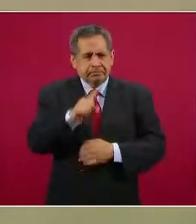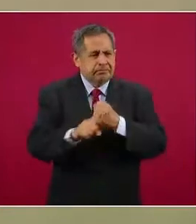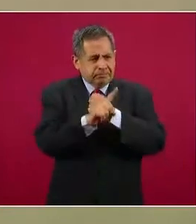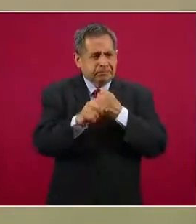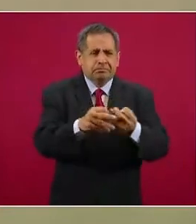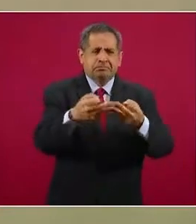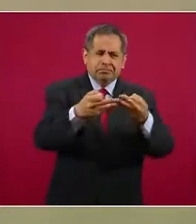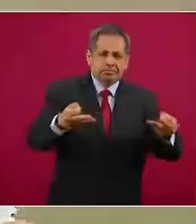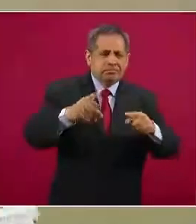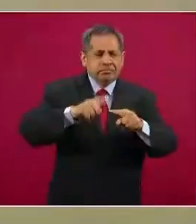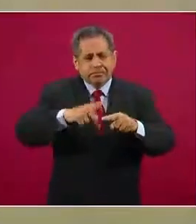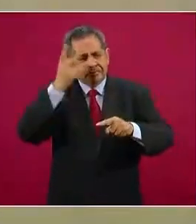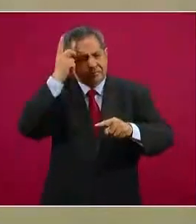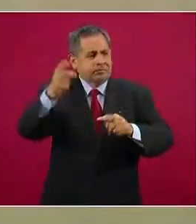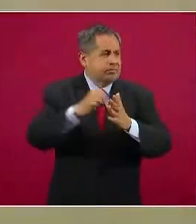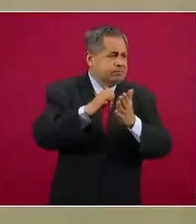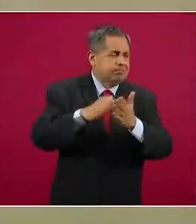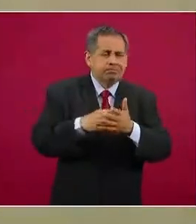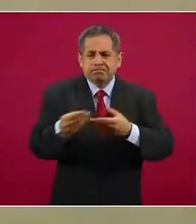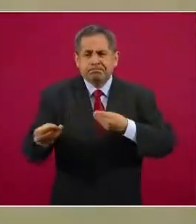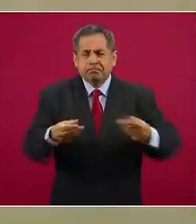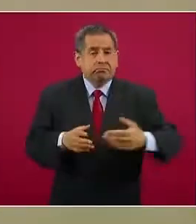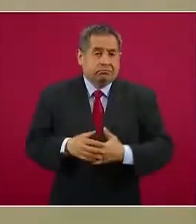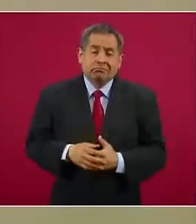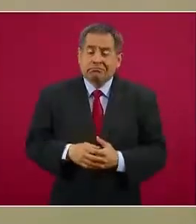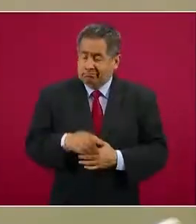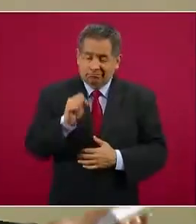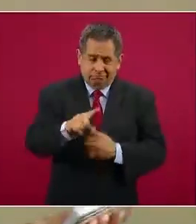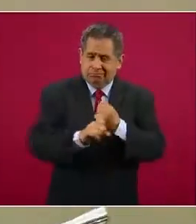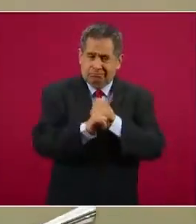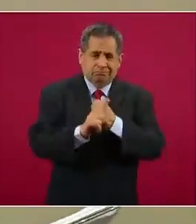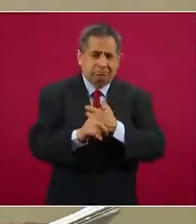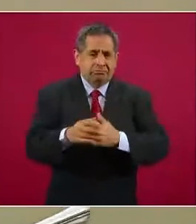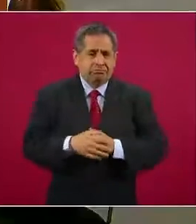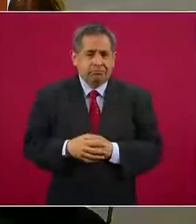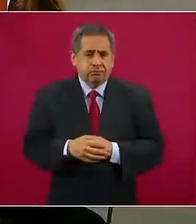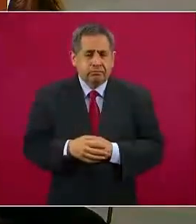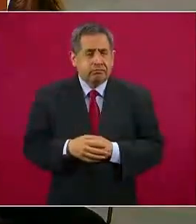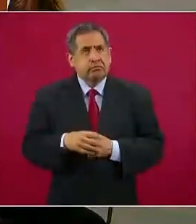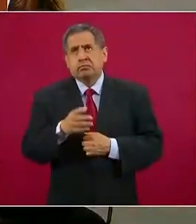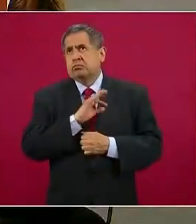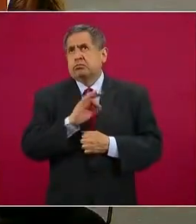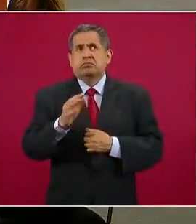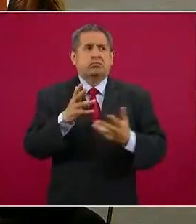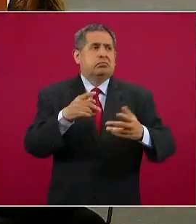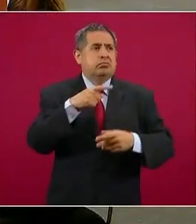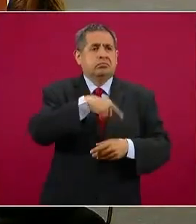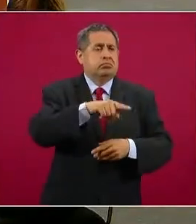tierras. Personas que fueron como también, son como unos